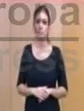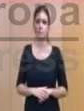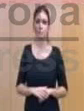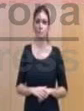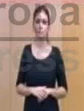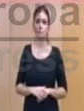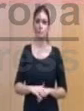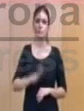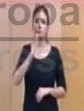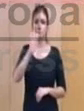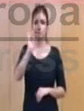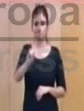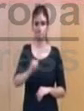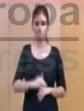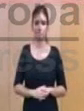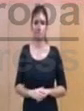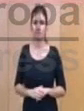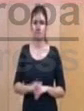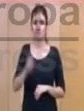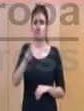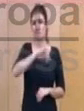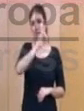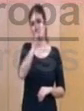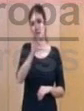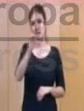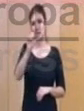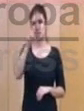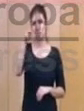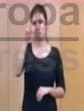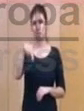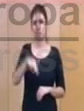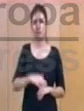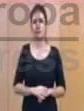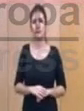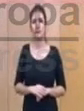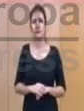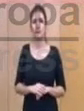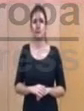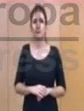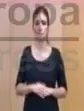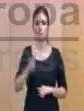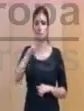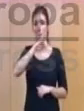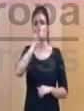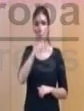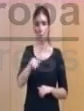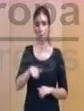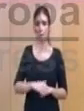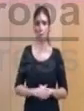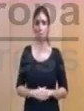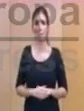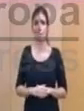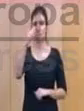han sumado 149 noes. En concreto, se trata de 110 diputados del Partido Socialista,